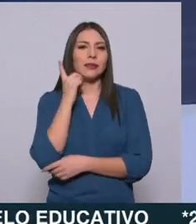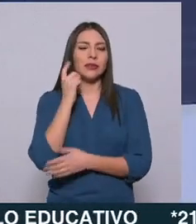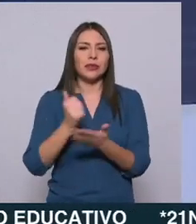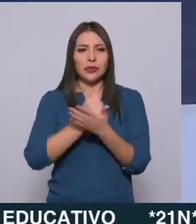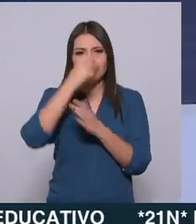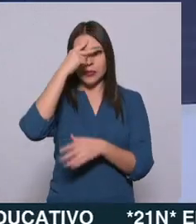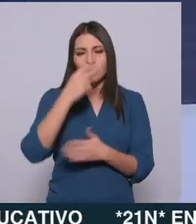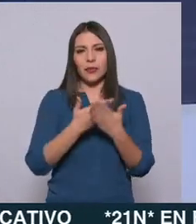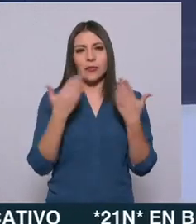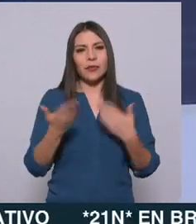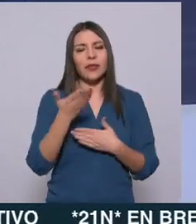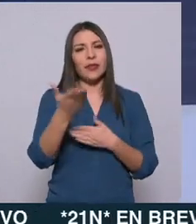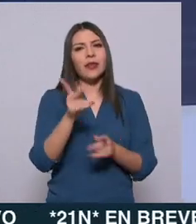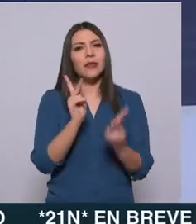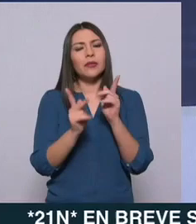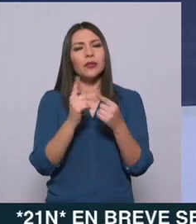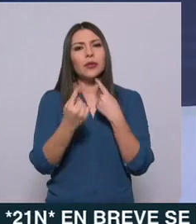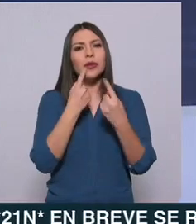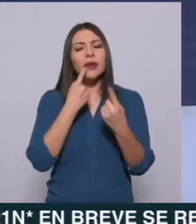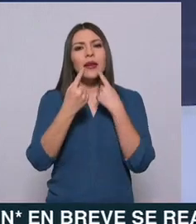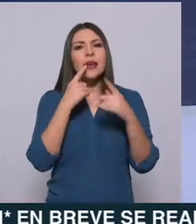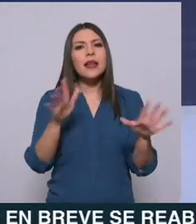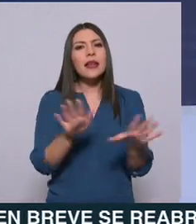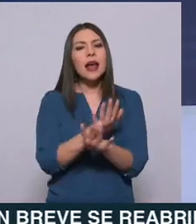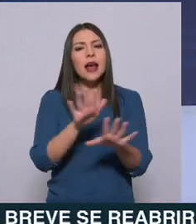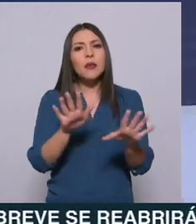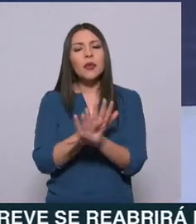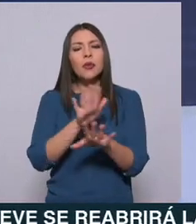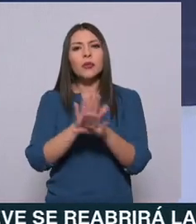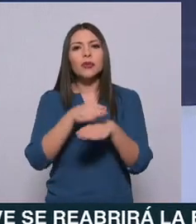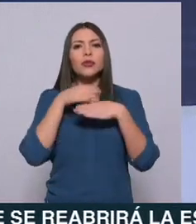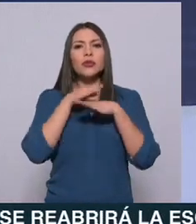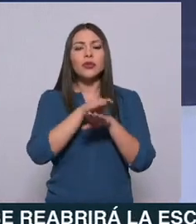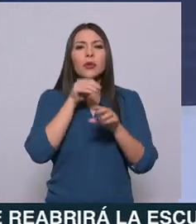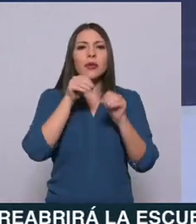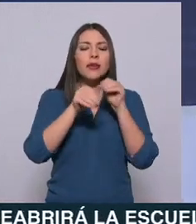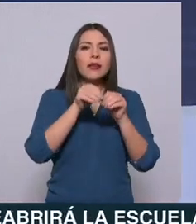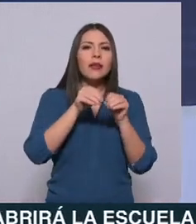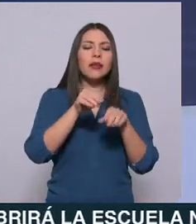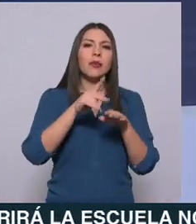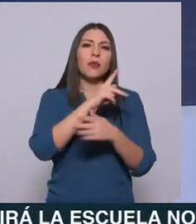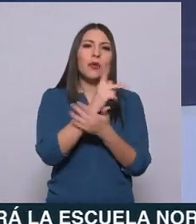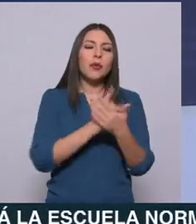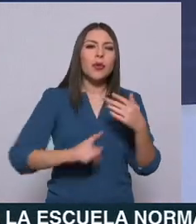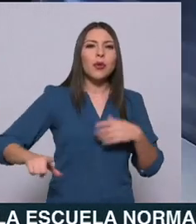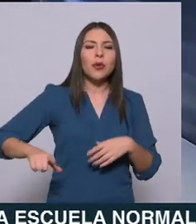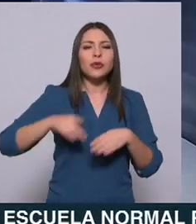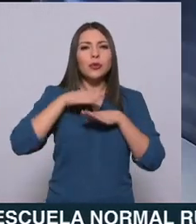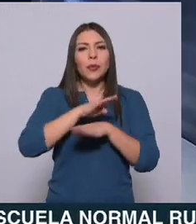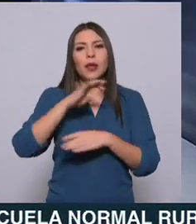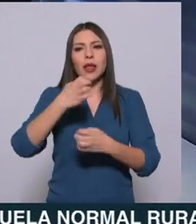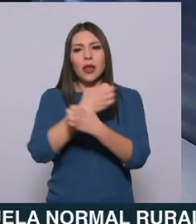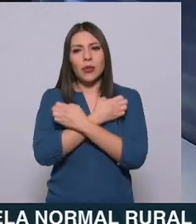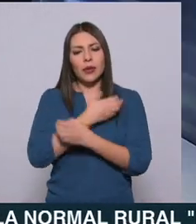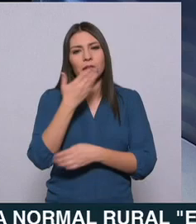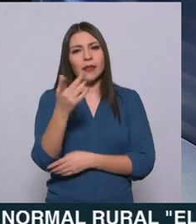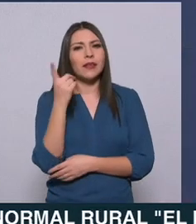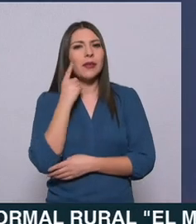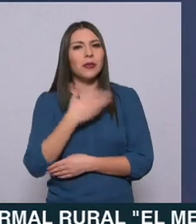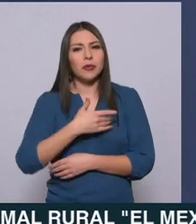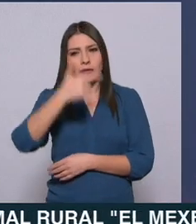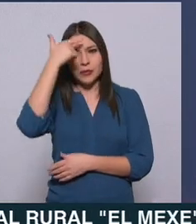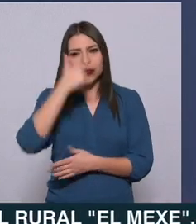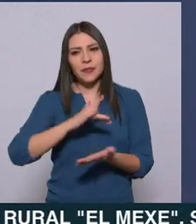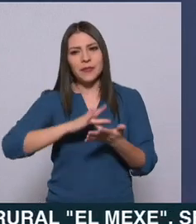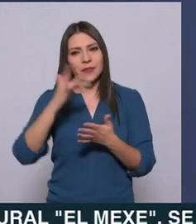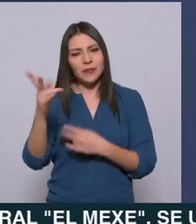vamos a conversar sobre los avances que han tenido las políticas educativas aquí, en la capital del país. Diputada, muy buenas noches, muchas gracias por